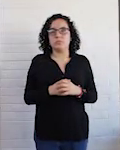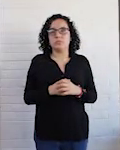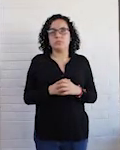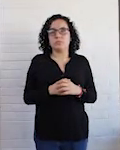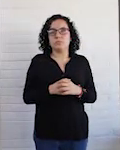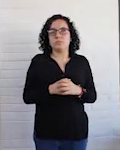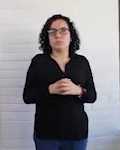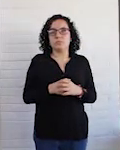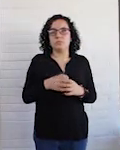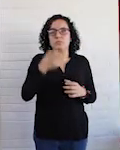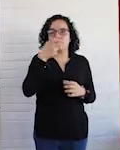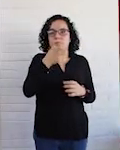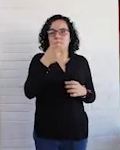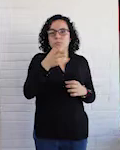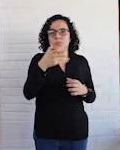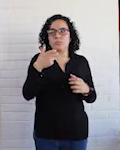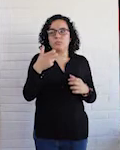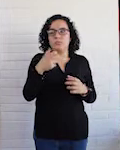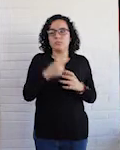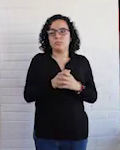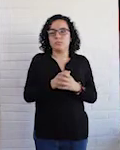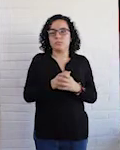Es con humano.